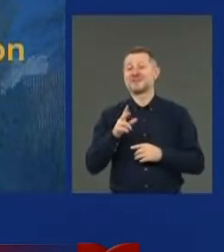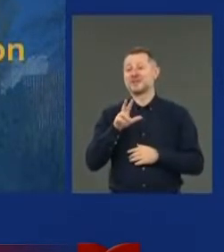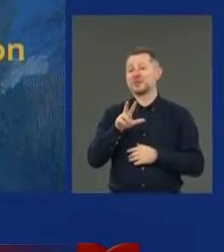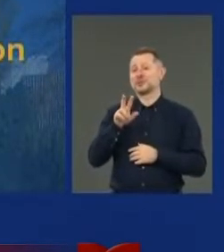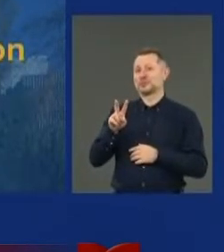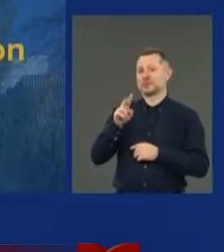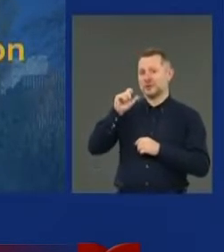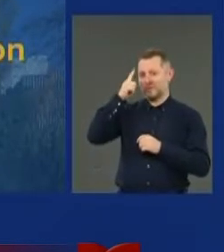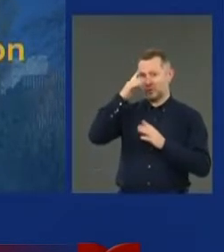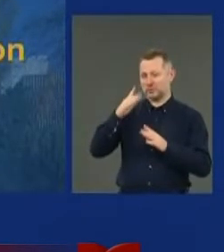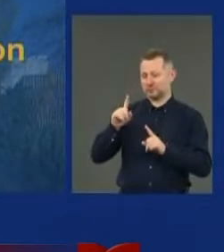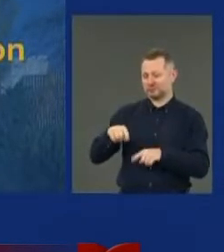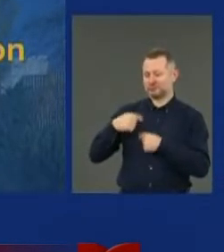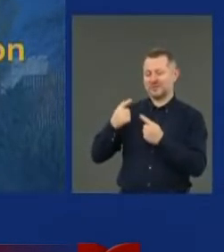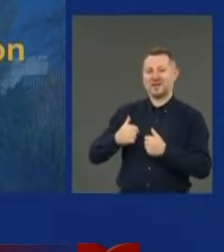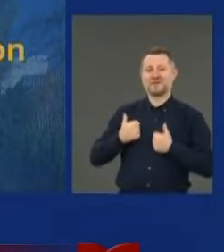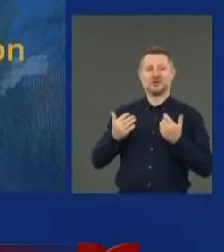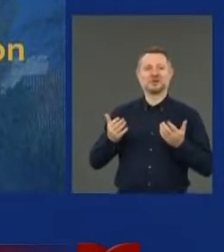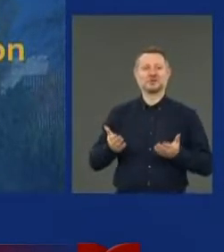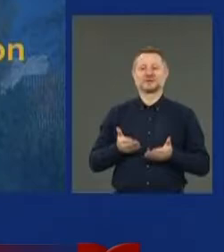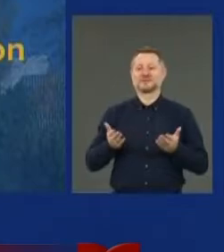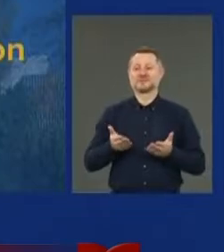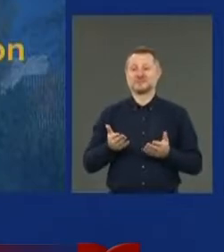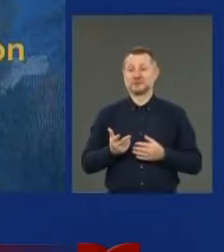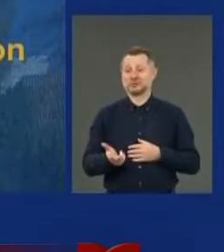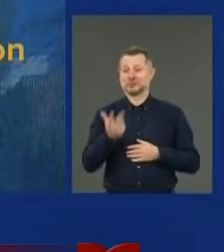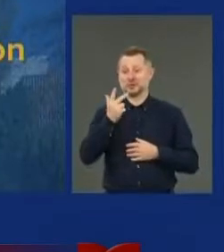eventos sociales.